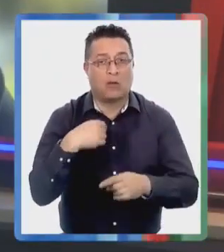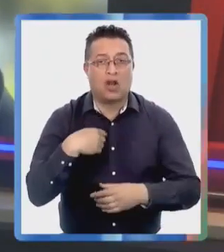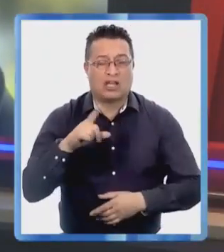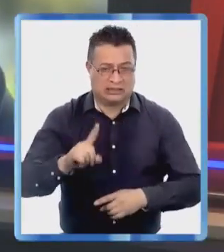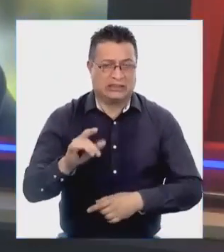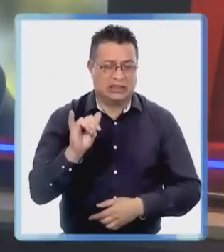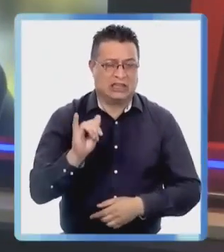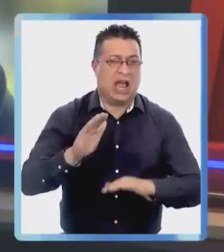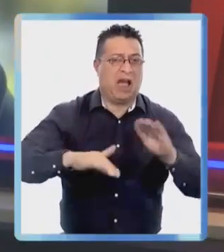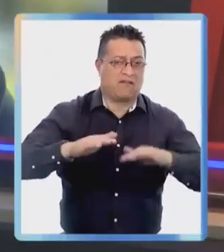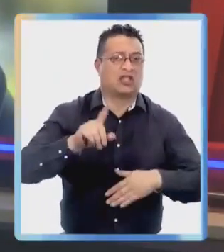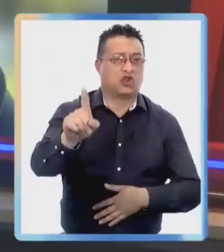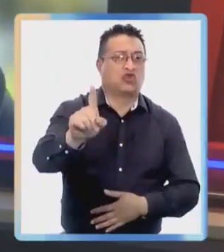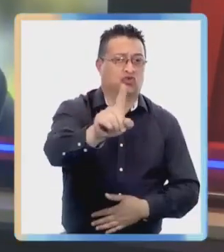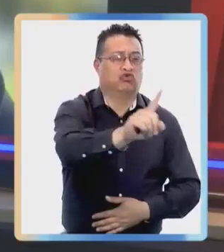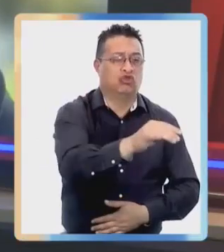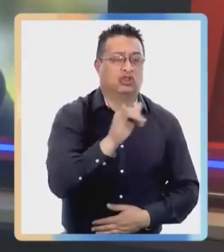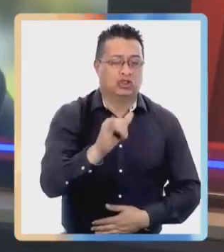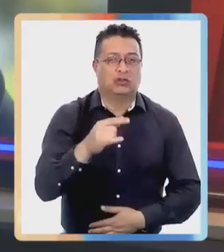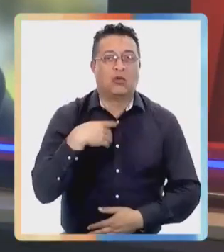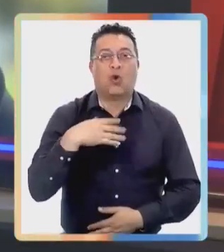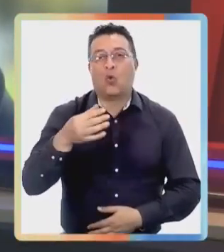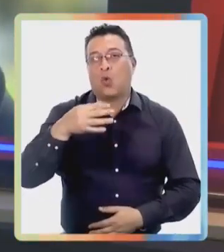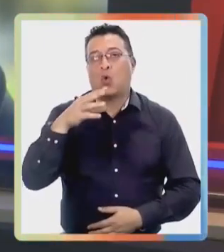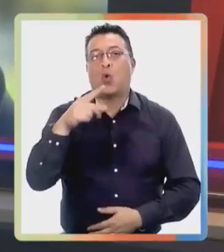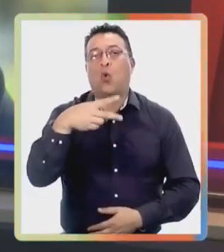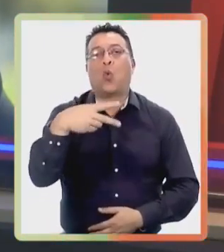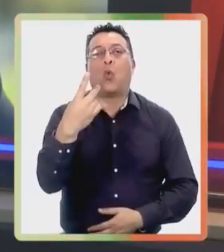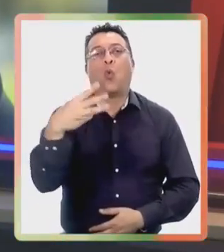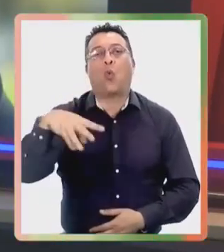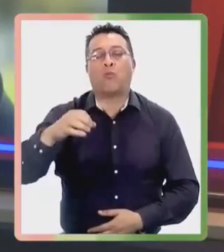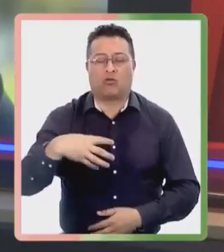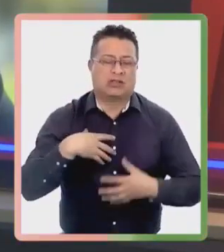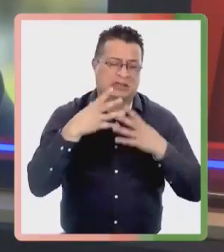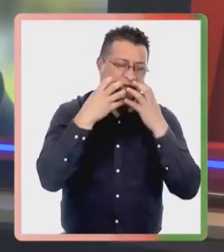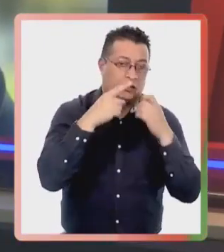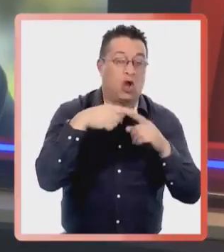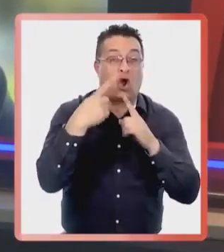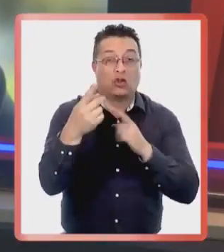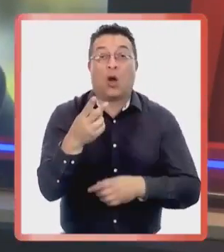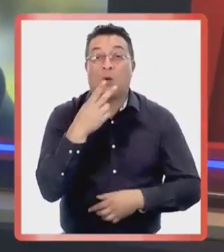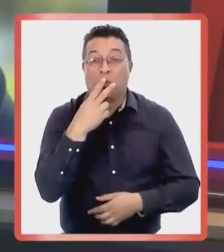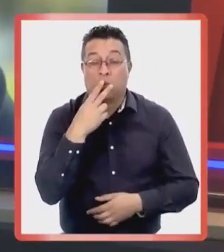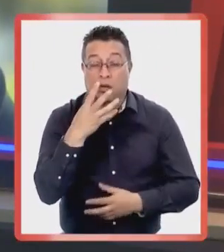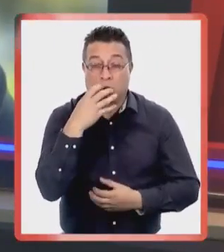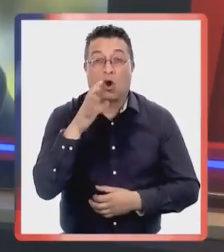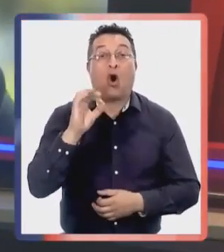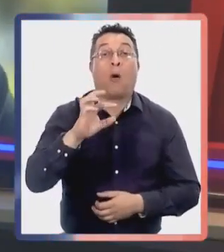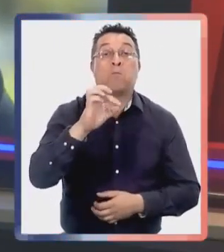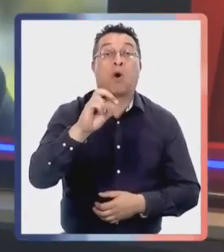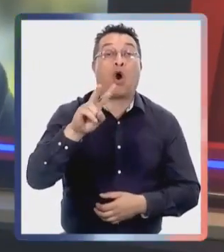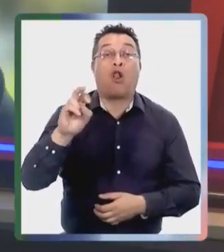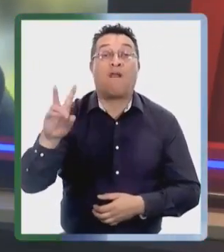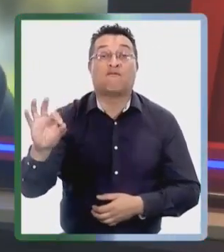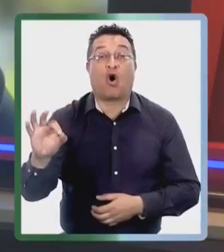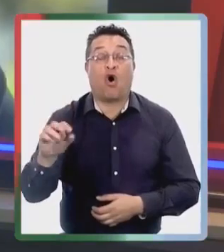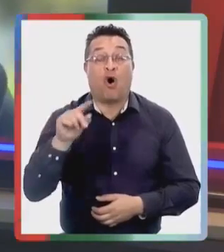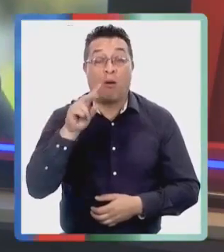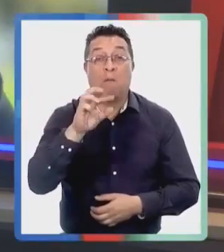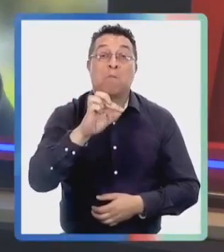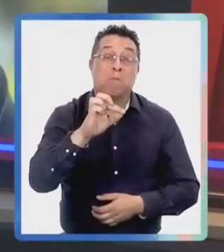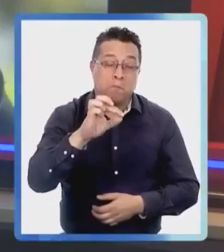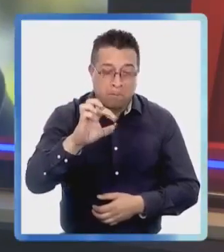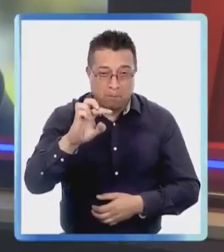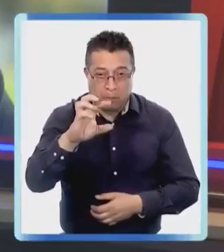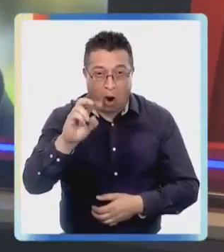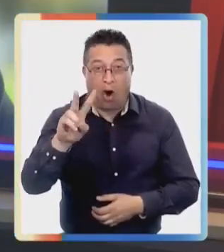dirán, a mí me produce el asma el humo, por ejemplo. Otros dirán el tabaco, los ácaros del polvo, la contaminación del